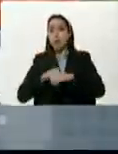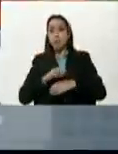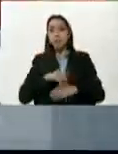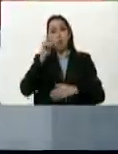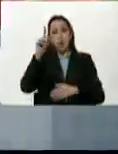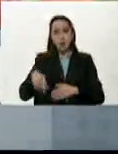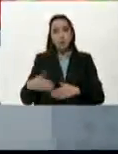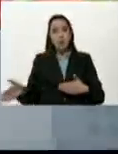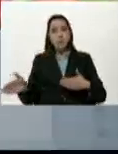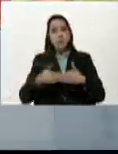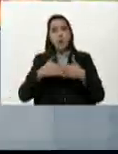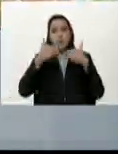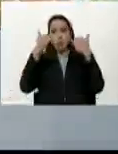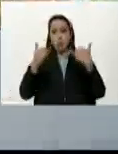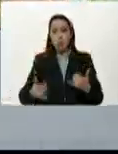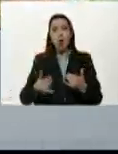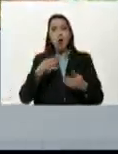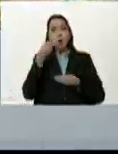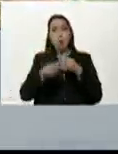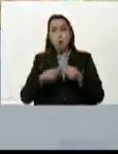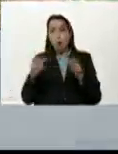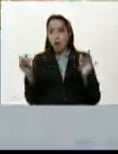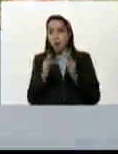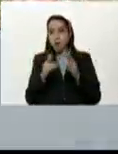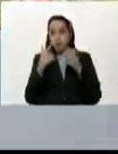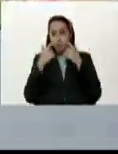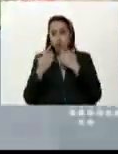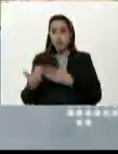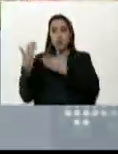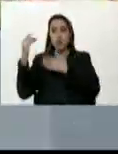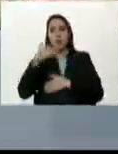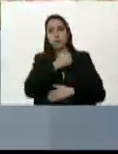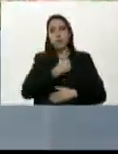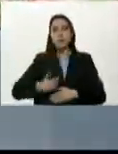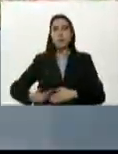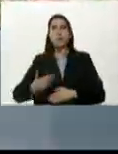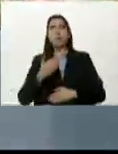cerramos acá le devolvemos el pase para el señor presidente